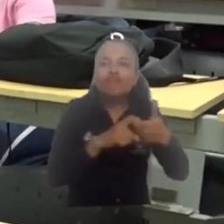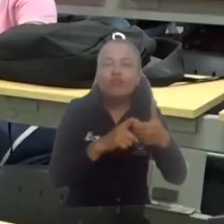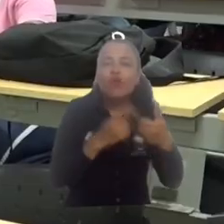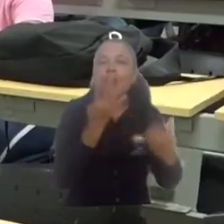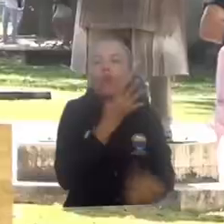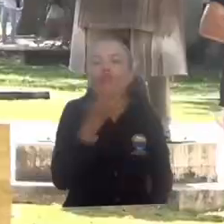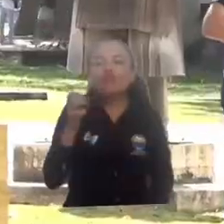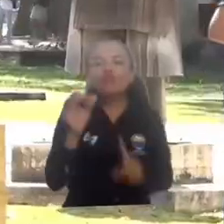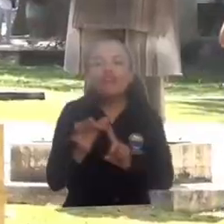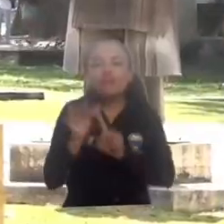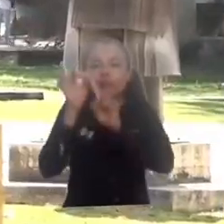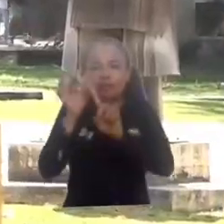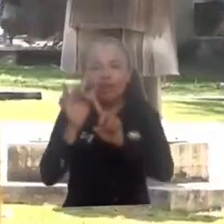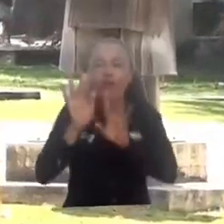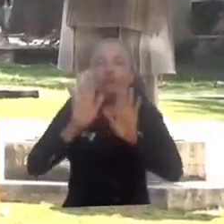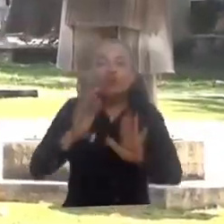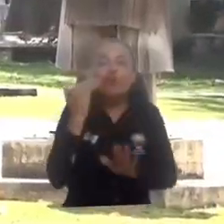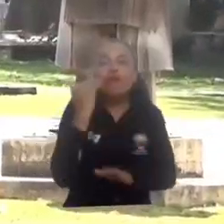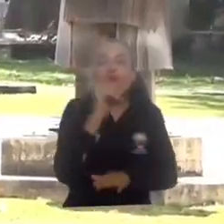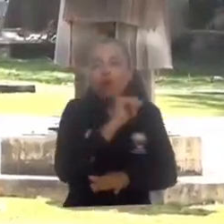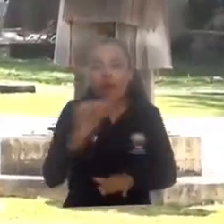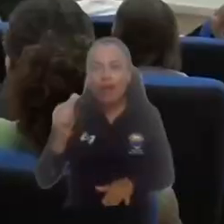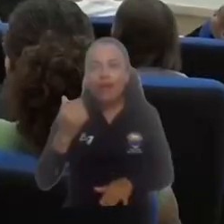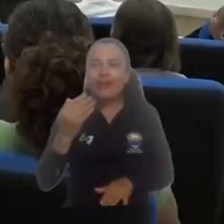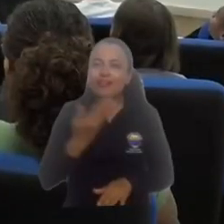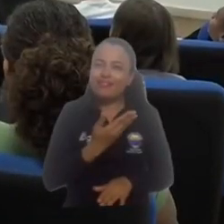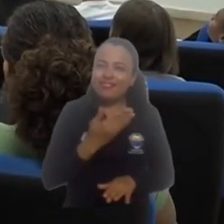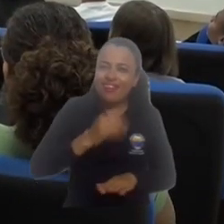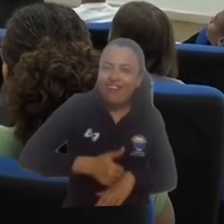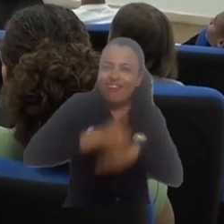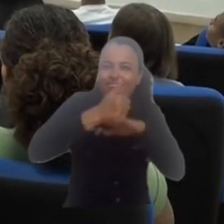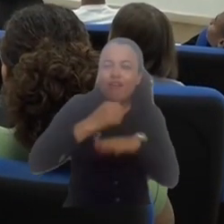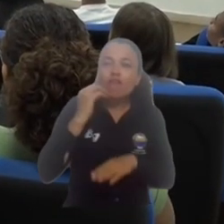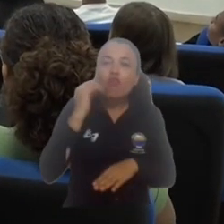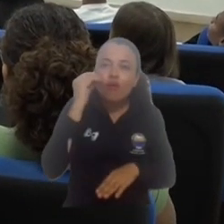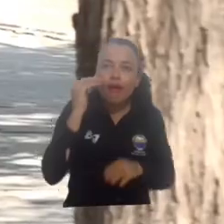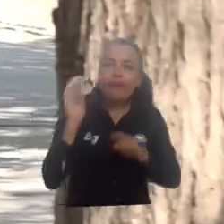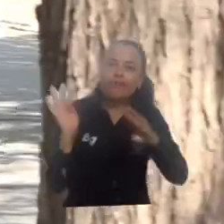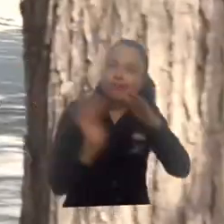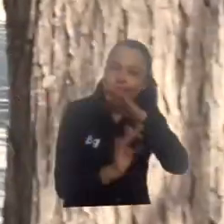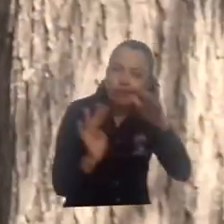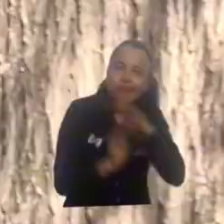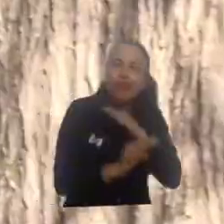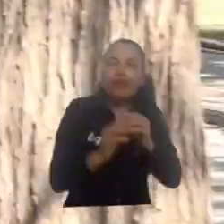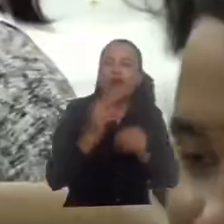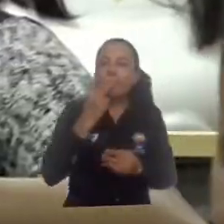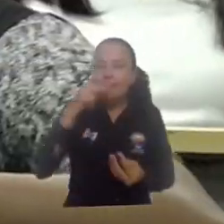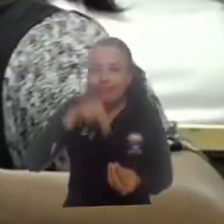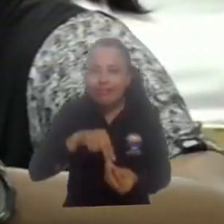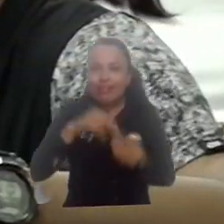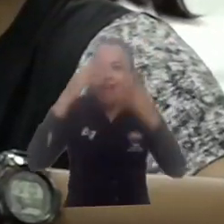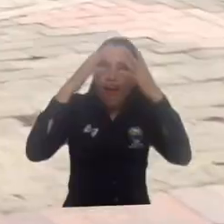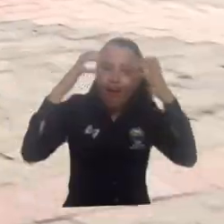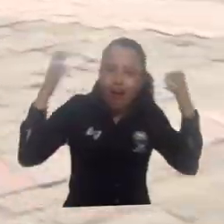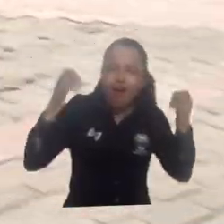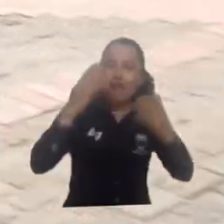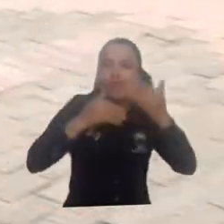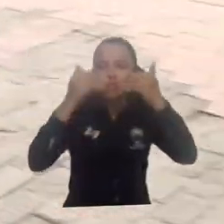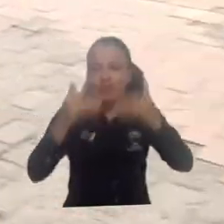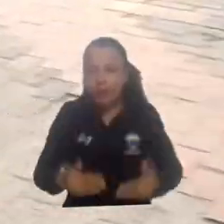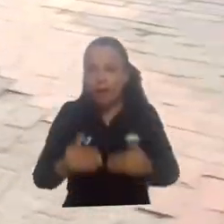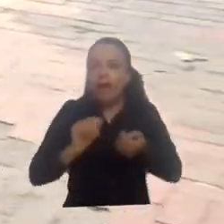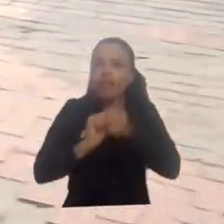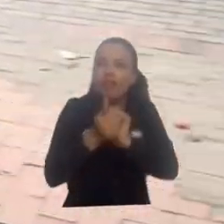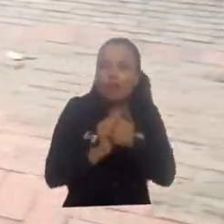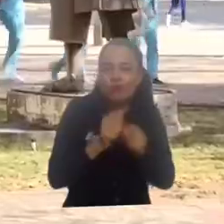de 400 son especiales que benefician a madres cabeza de hogar, desplazados, indígenas, afrodescendientes, personas con